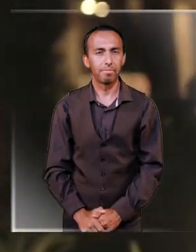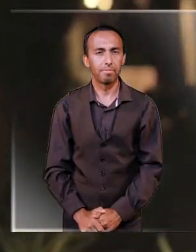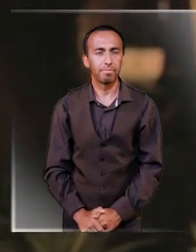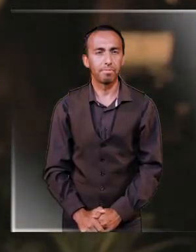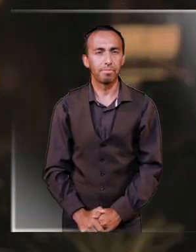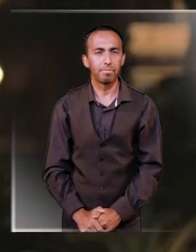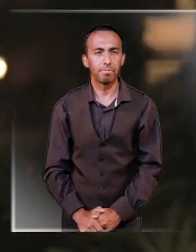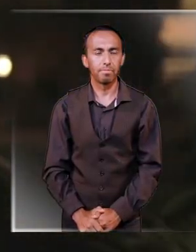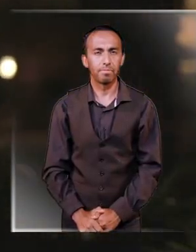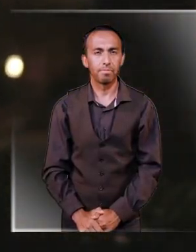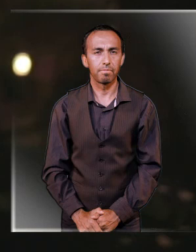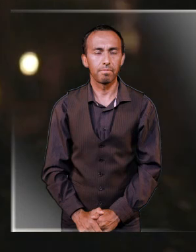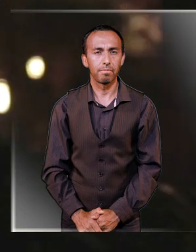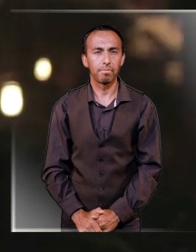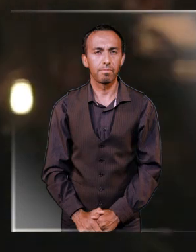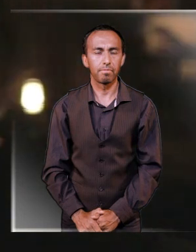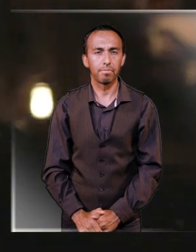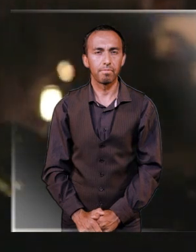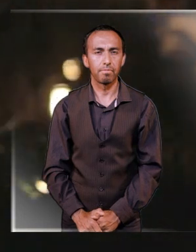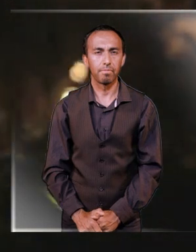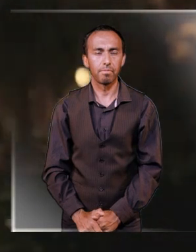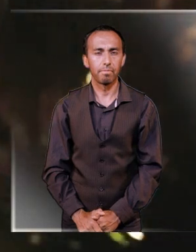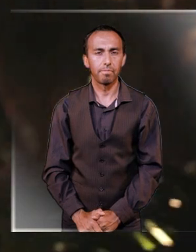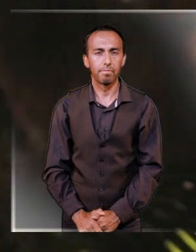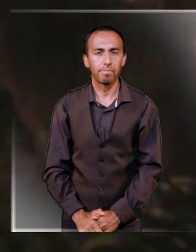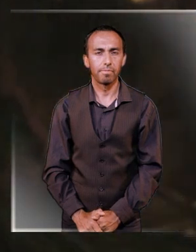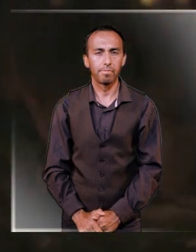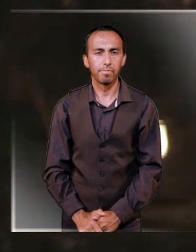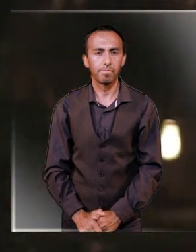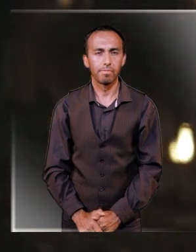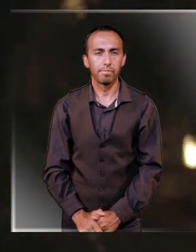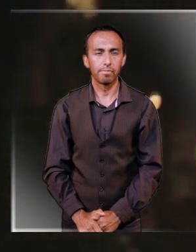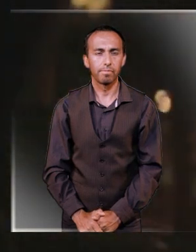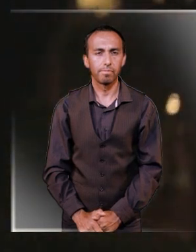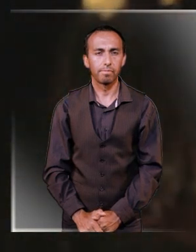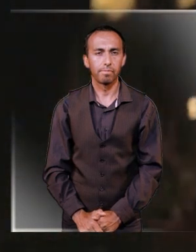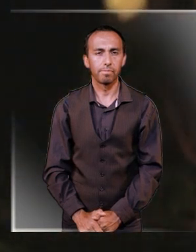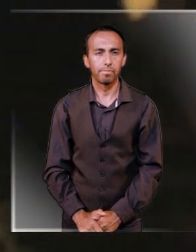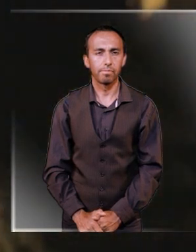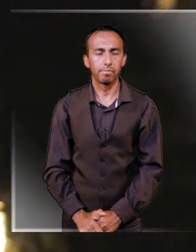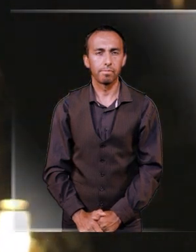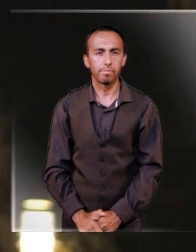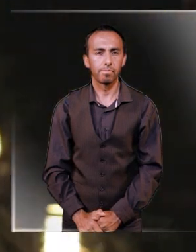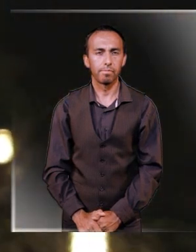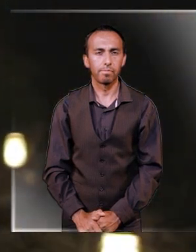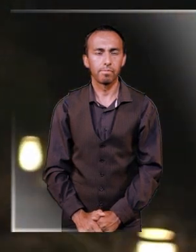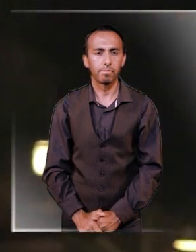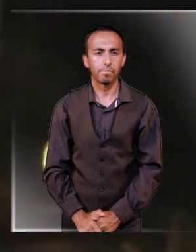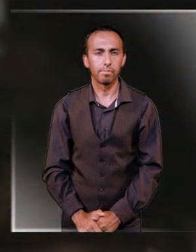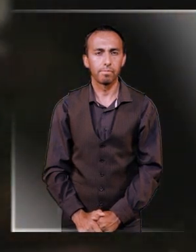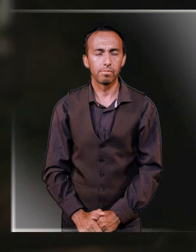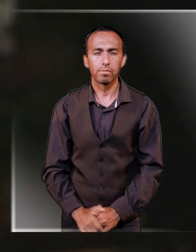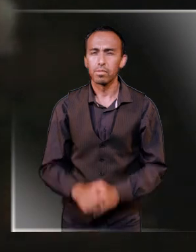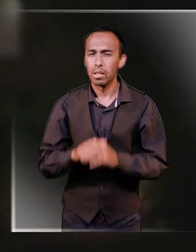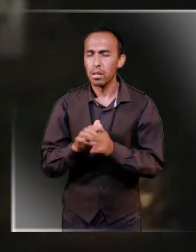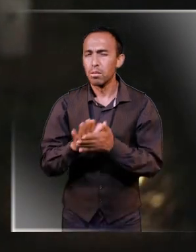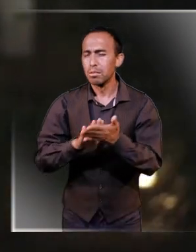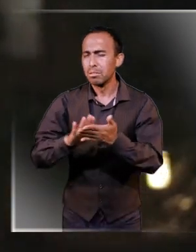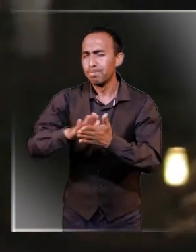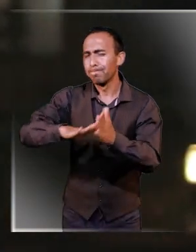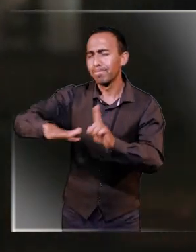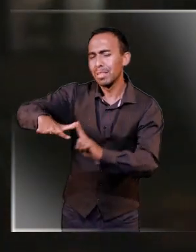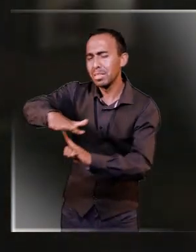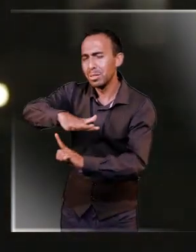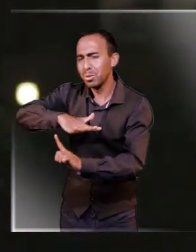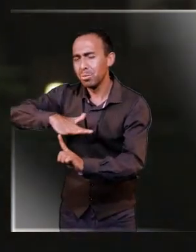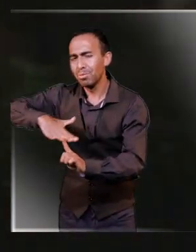Y ahora más viento, hasta nunca. Sí. Mira que se ven lindo los farolitos prendidos. Eran